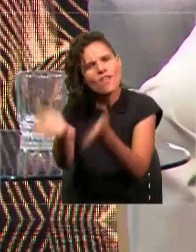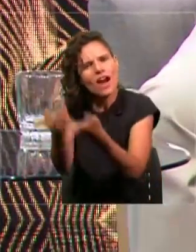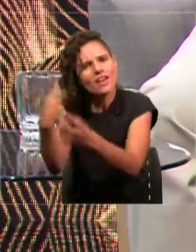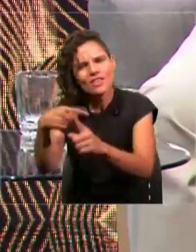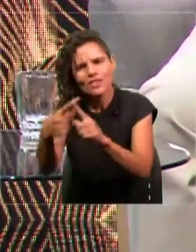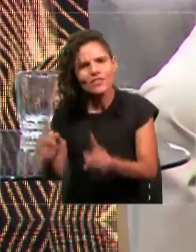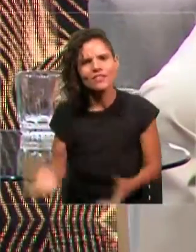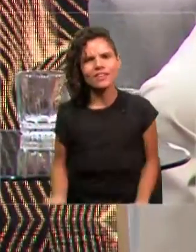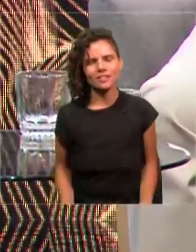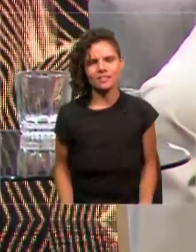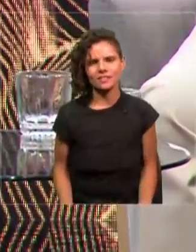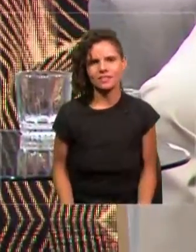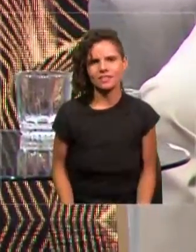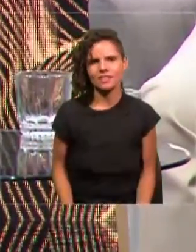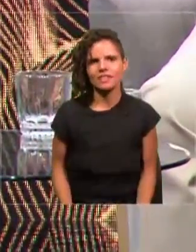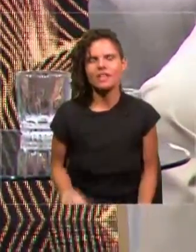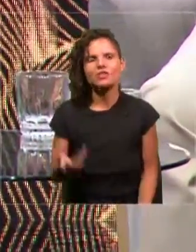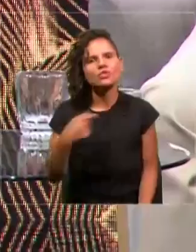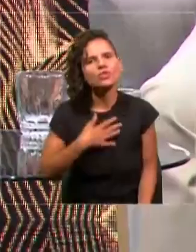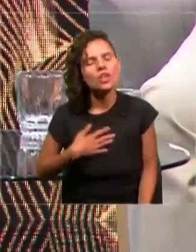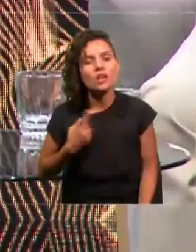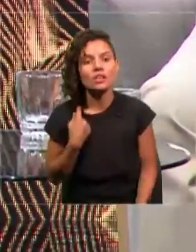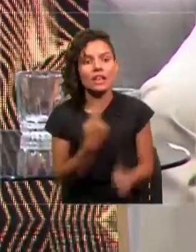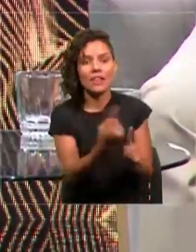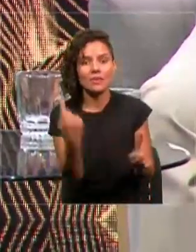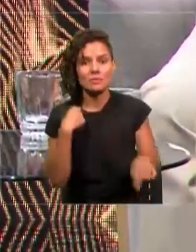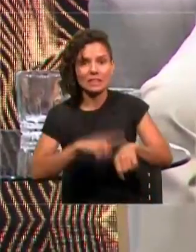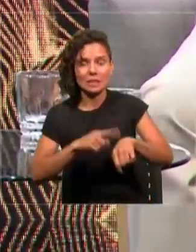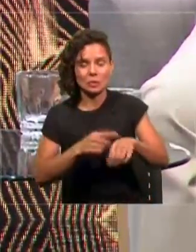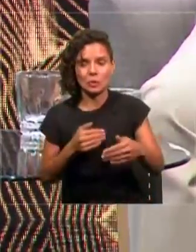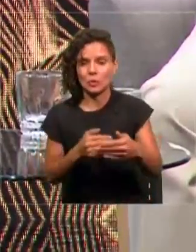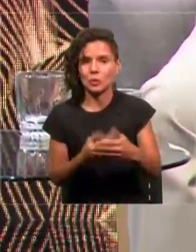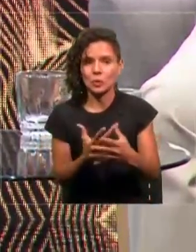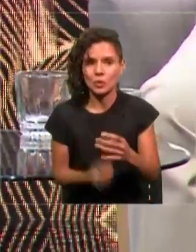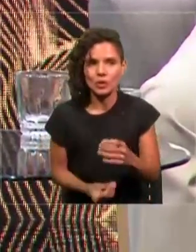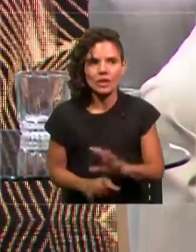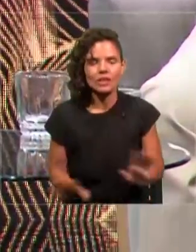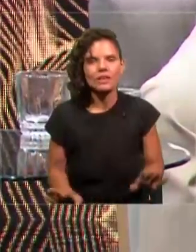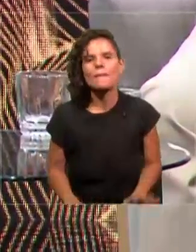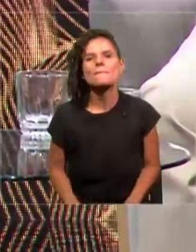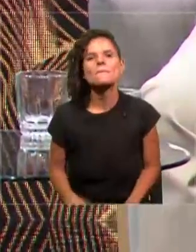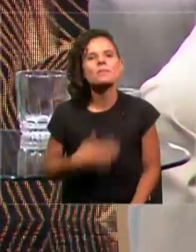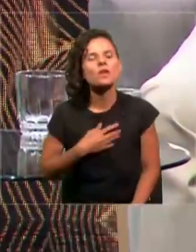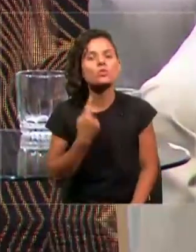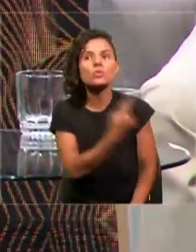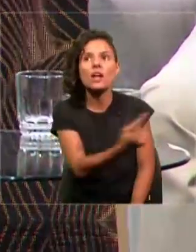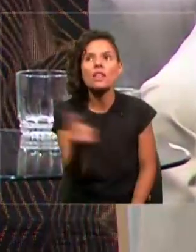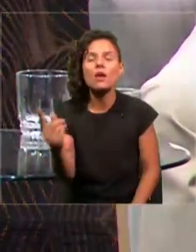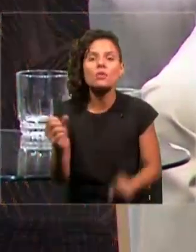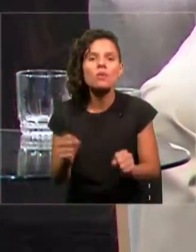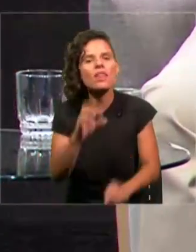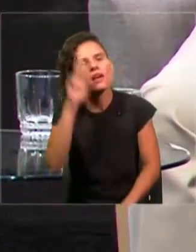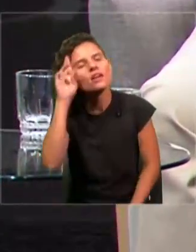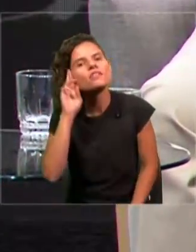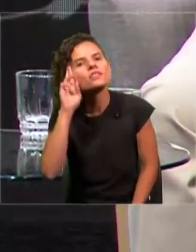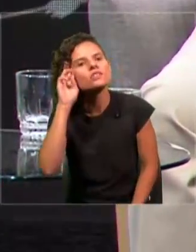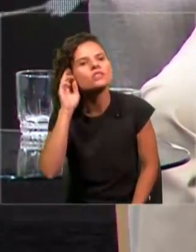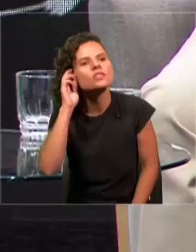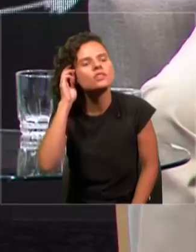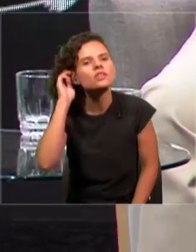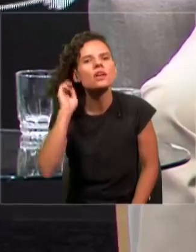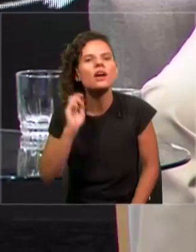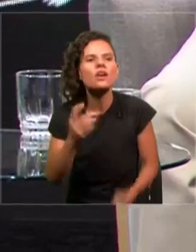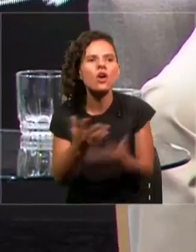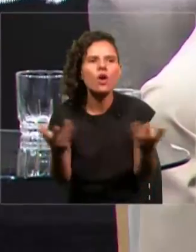diversidad. Entonces quisiera que cada uno, porque ya se nos va a acabar el tiempo, hiciera su reflexión respecto del diálogo,